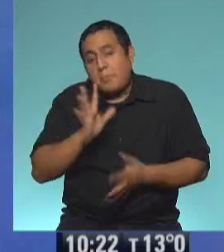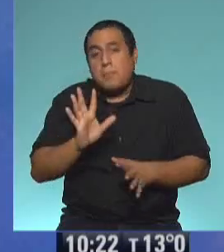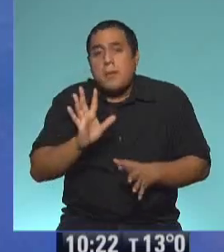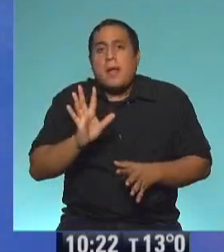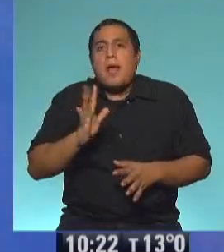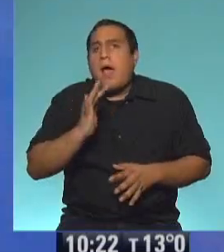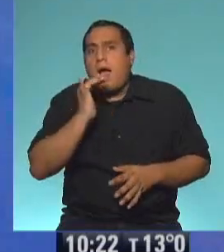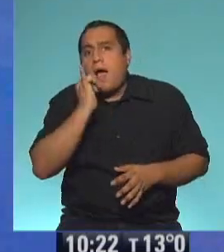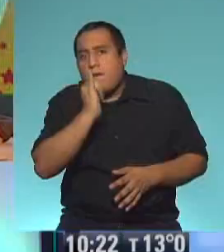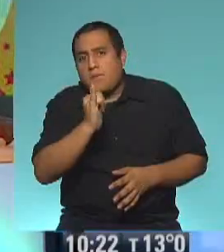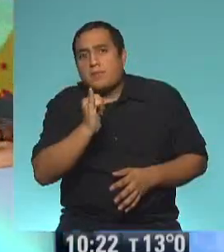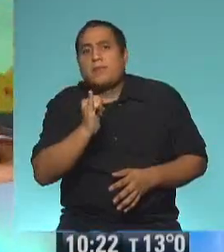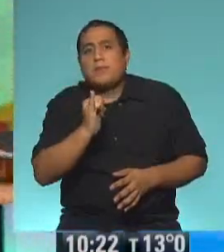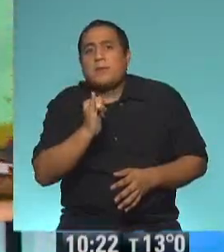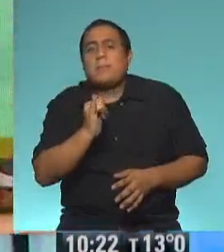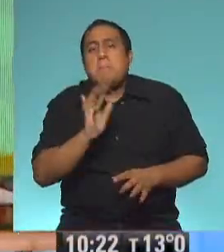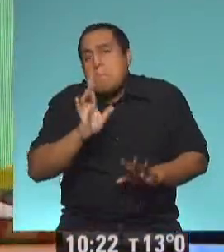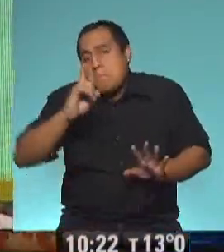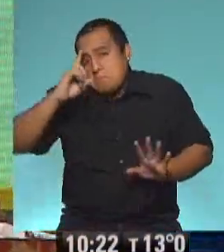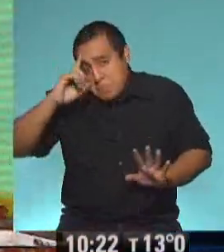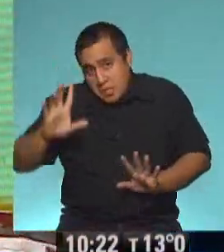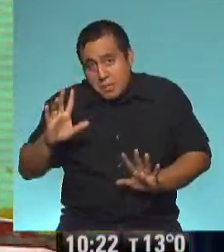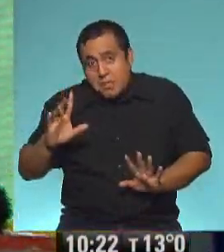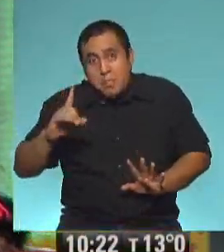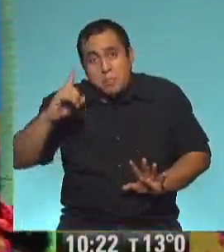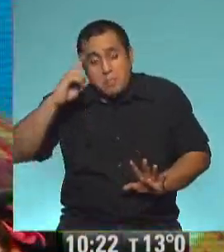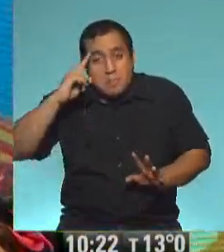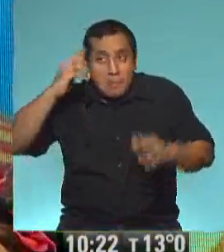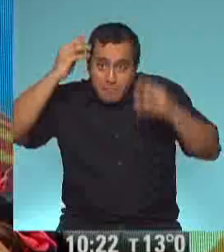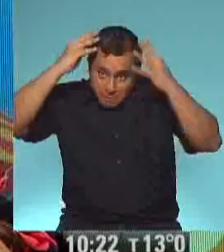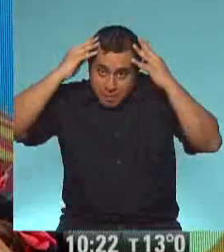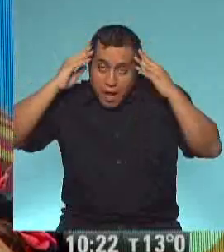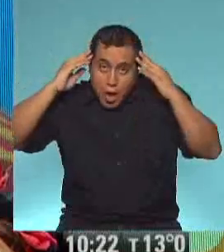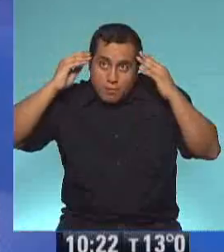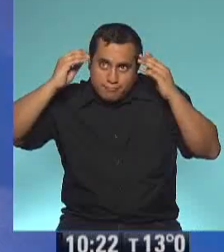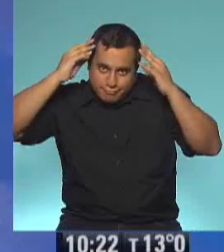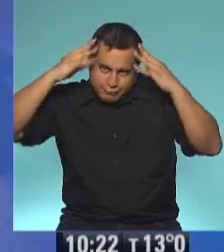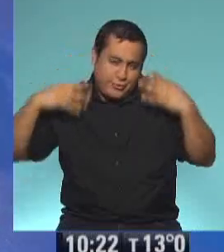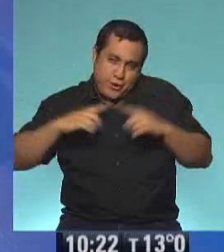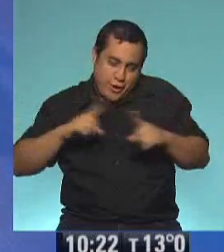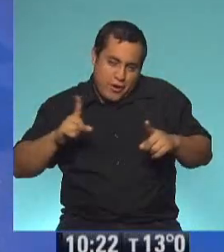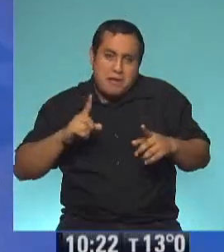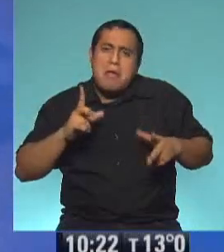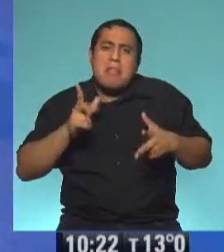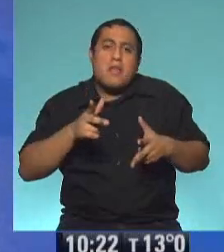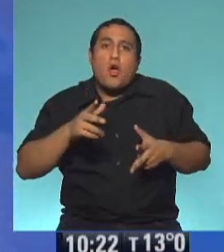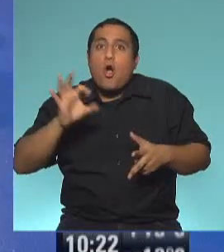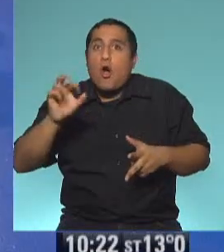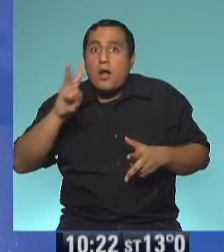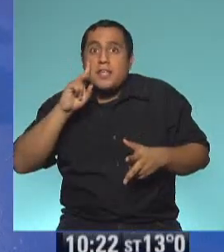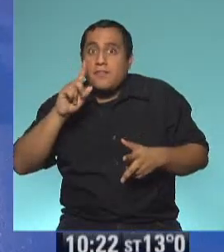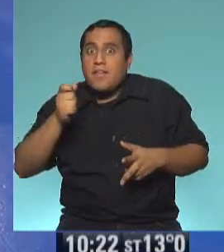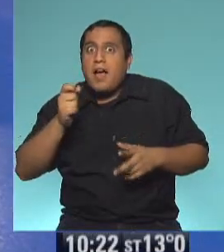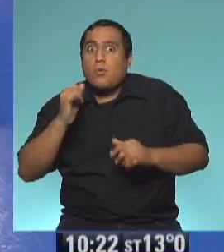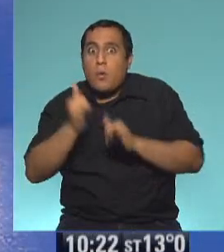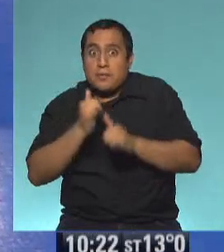le dice, ¿Qué te parece? Sí. ¿Qué te parece si el pelo no te crece? ¿Y qué te parece si yo te cuento con Olivia y lo vemos ahí? Ahí